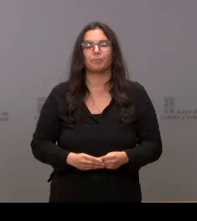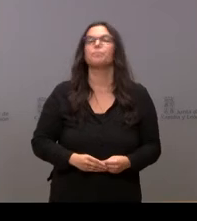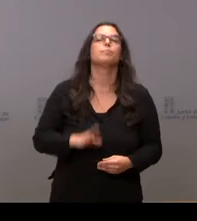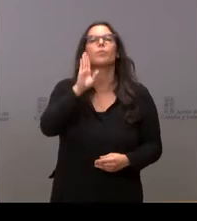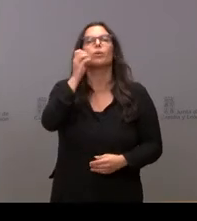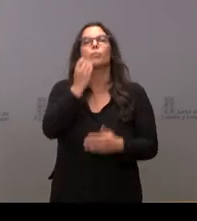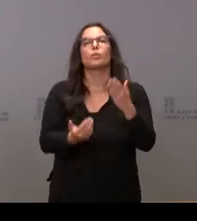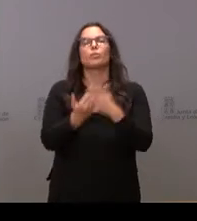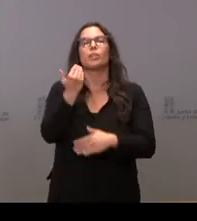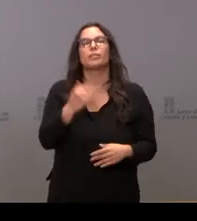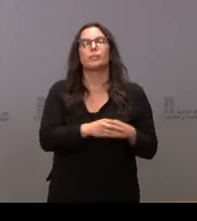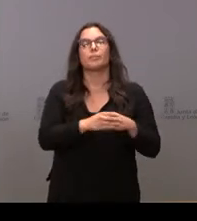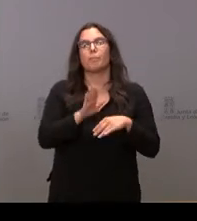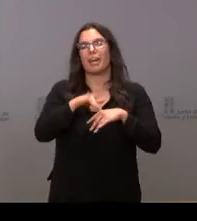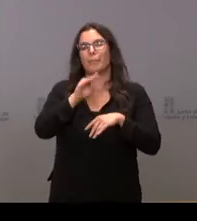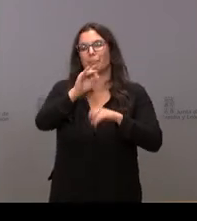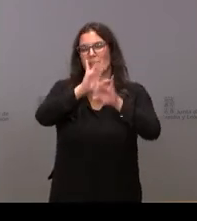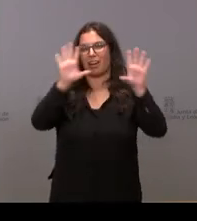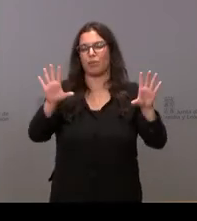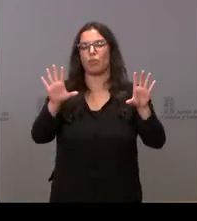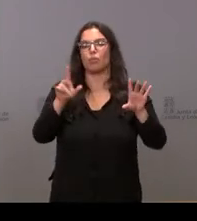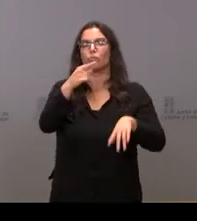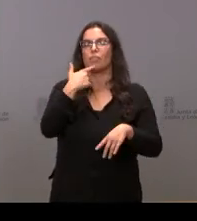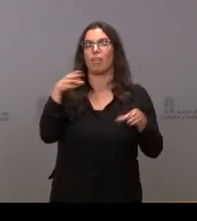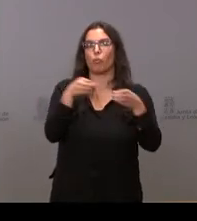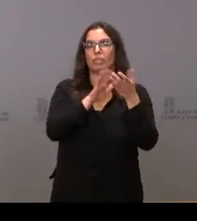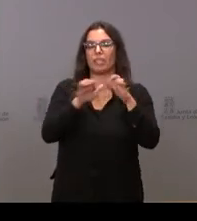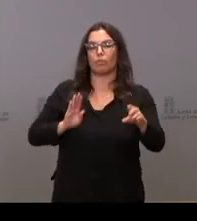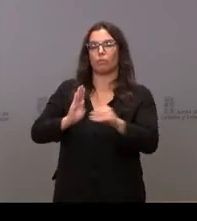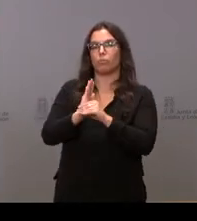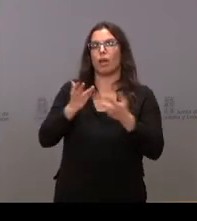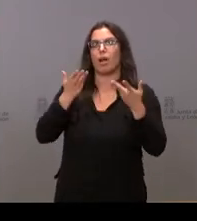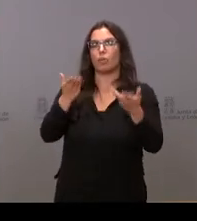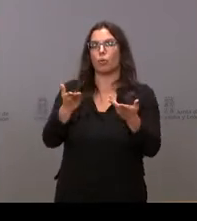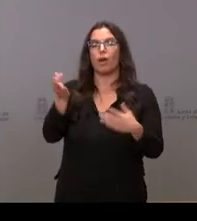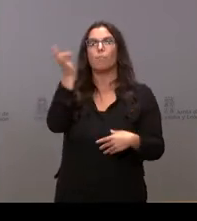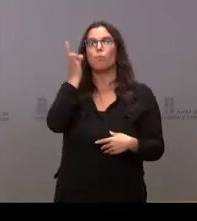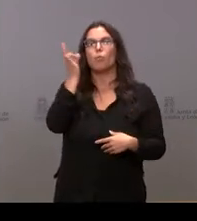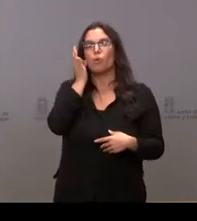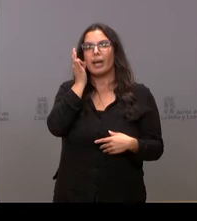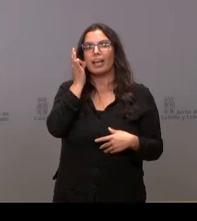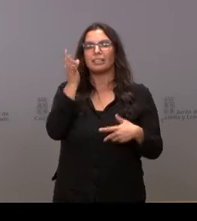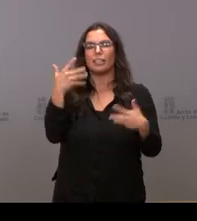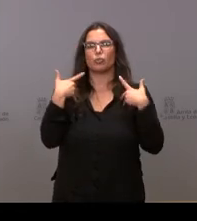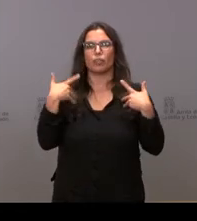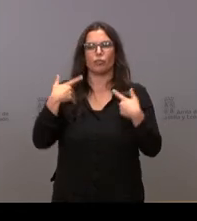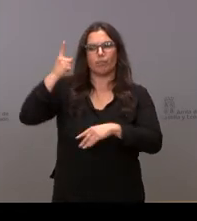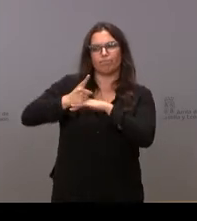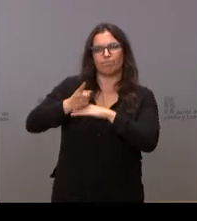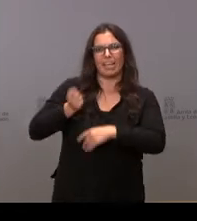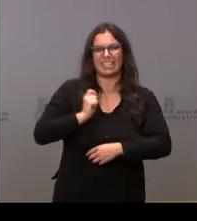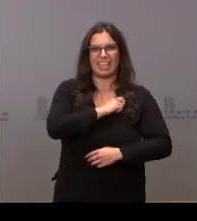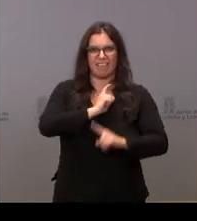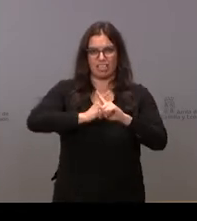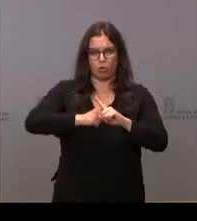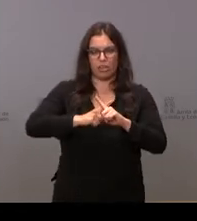buenos días. Simplemente por aclarar, ha comentado que la Junta ha destinado ayudas a las mujeres víctimas de la trata en la comunidad. Mi inquietud es, supongo que